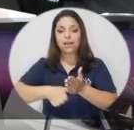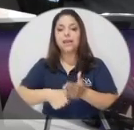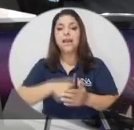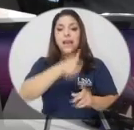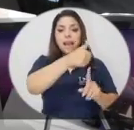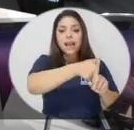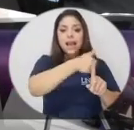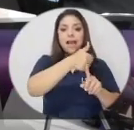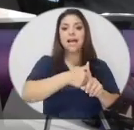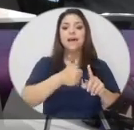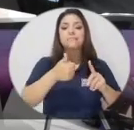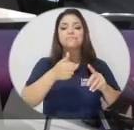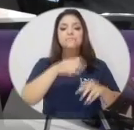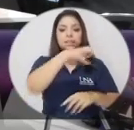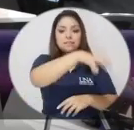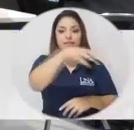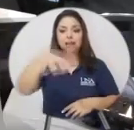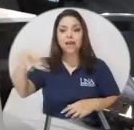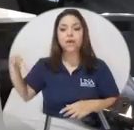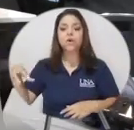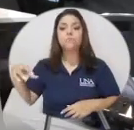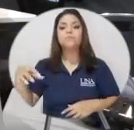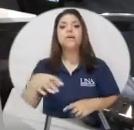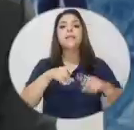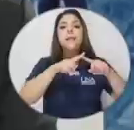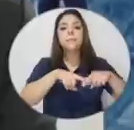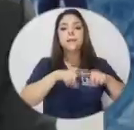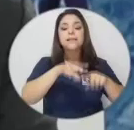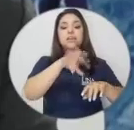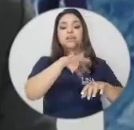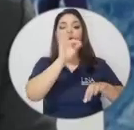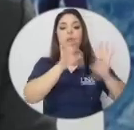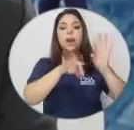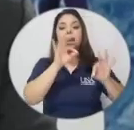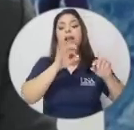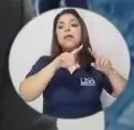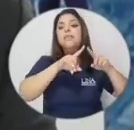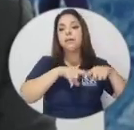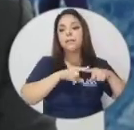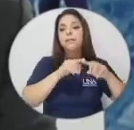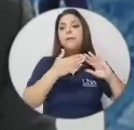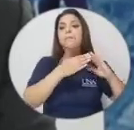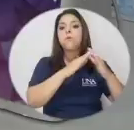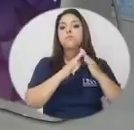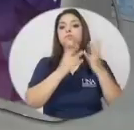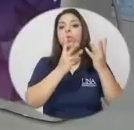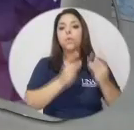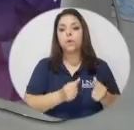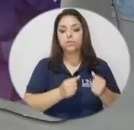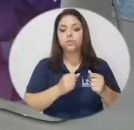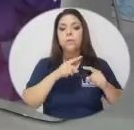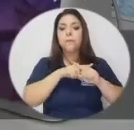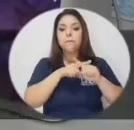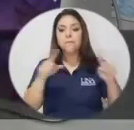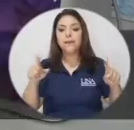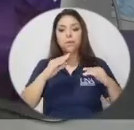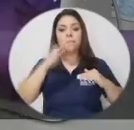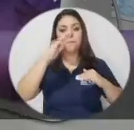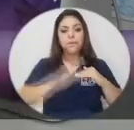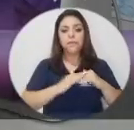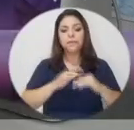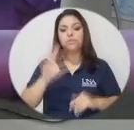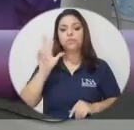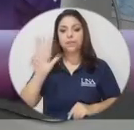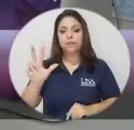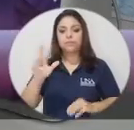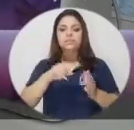representantes como población tenga, pero cada estado tendrá también un mínimo de representantes, que son 3. Es decir,